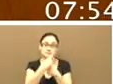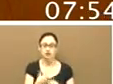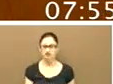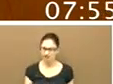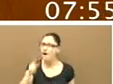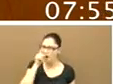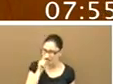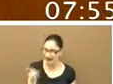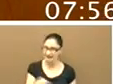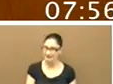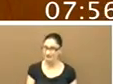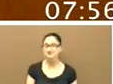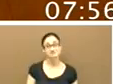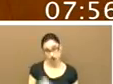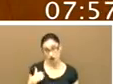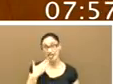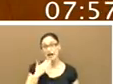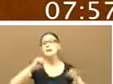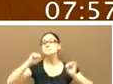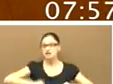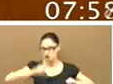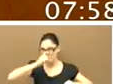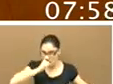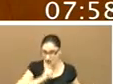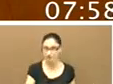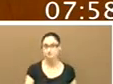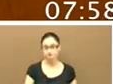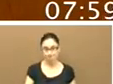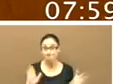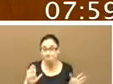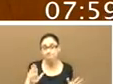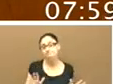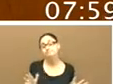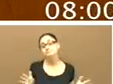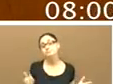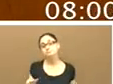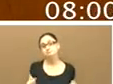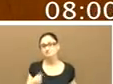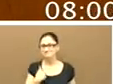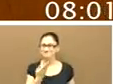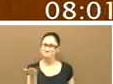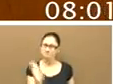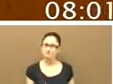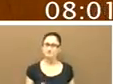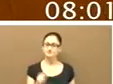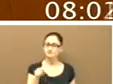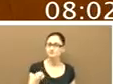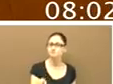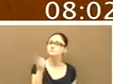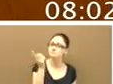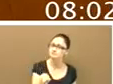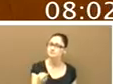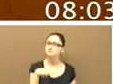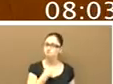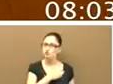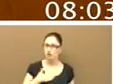un poco mayor tiene ciertos inconvenientes. Pero, en cualquier caso, creo que esto es lo que también, de alguna manera,